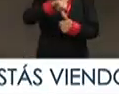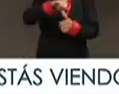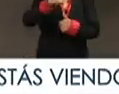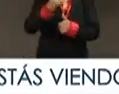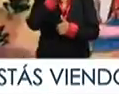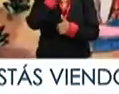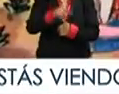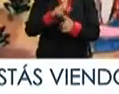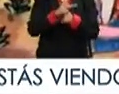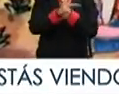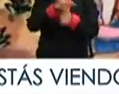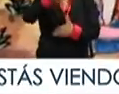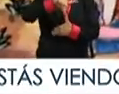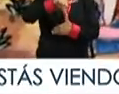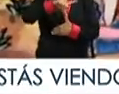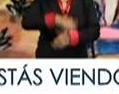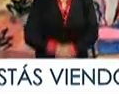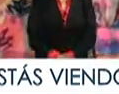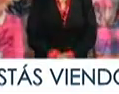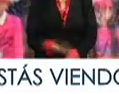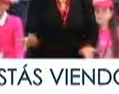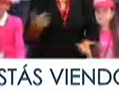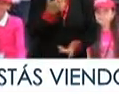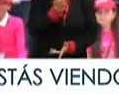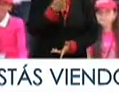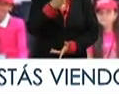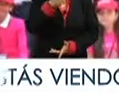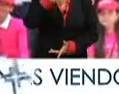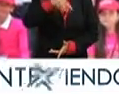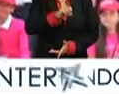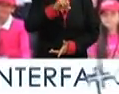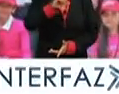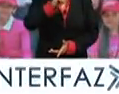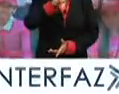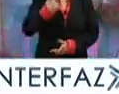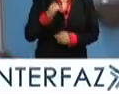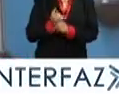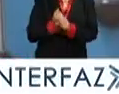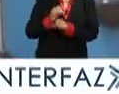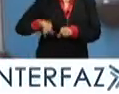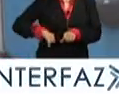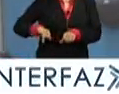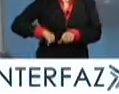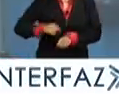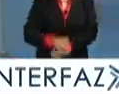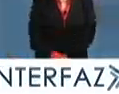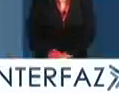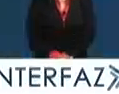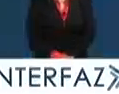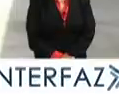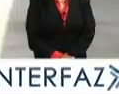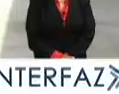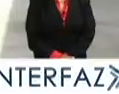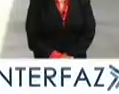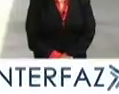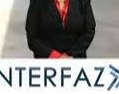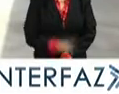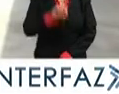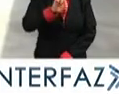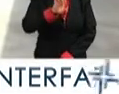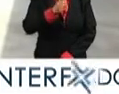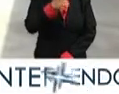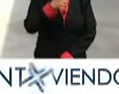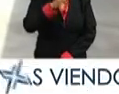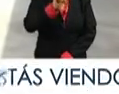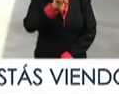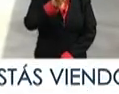Centroamérica y países de América Latina. Guillermo de Gante nos muestra un interesante reportaje. La Dirección General